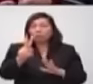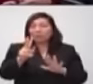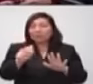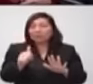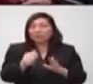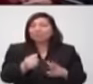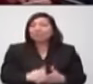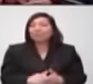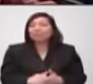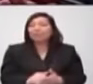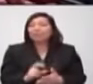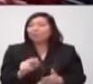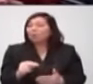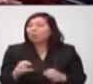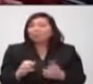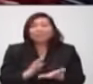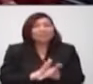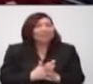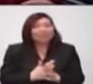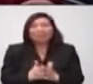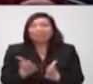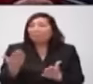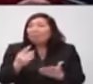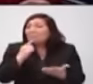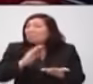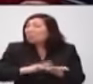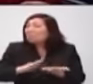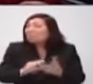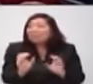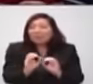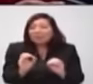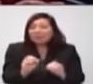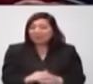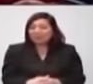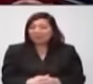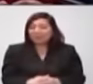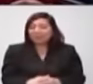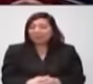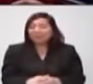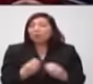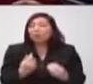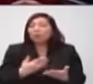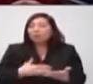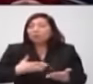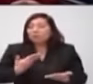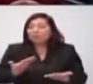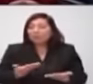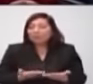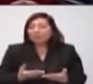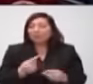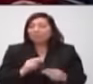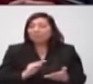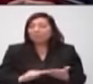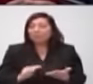empresa prestadora de servicio no hizo nada, no nos dio la autorización y no nos dio las razones técnicas del por qué no nos podía dar la